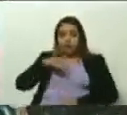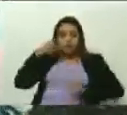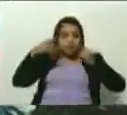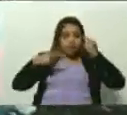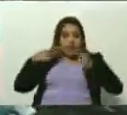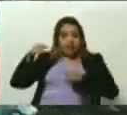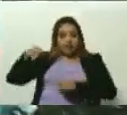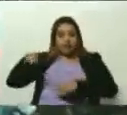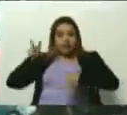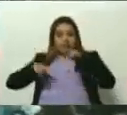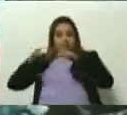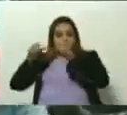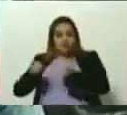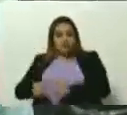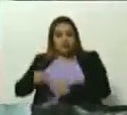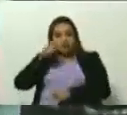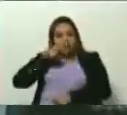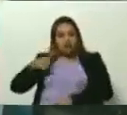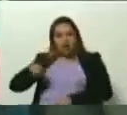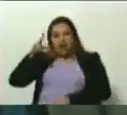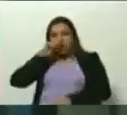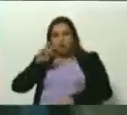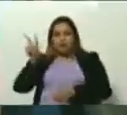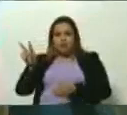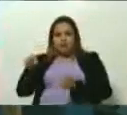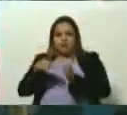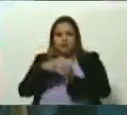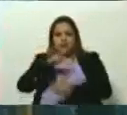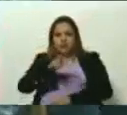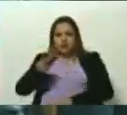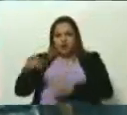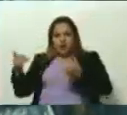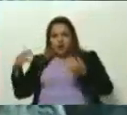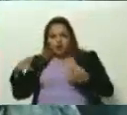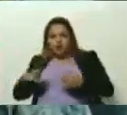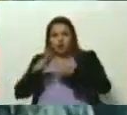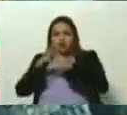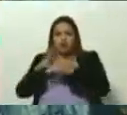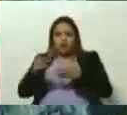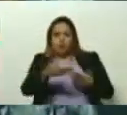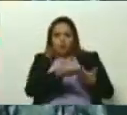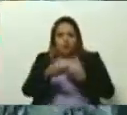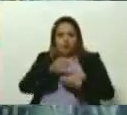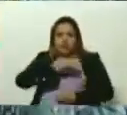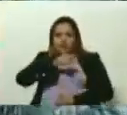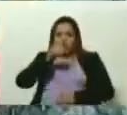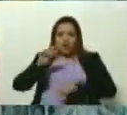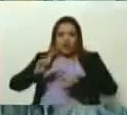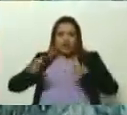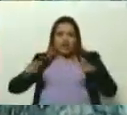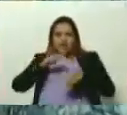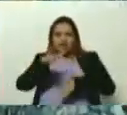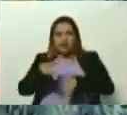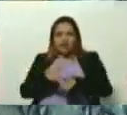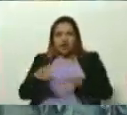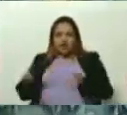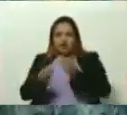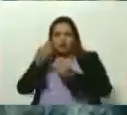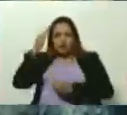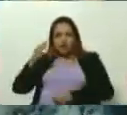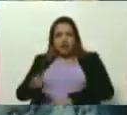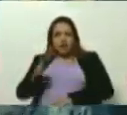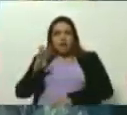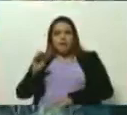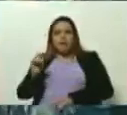esta Expo Seguridad Ciudadana 2022. Ahora me encuentro en Los Bomberos, la Dirección General Nacional de Bomberos, con el Coronel Padilla, que